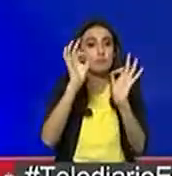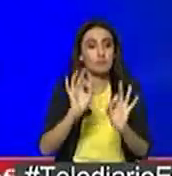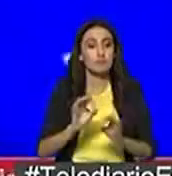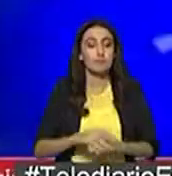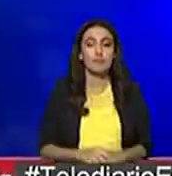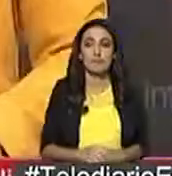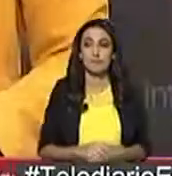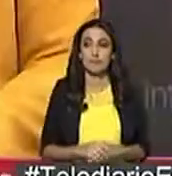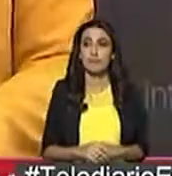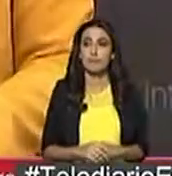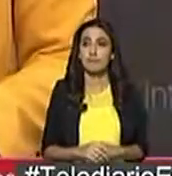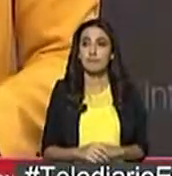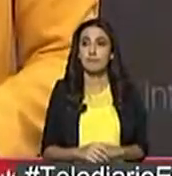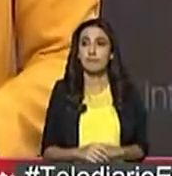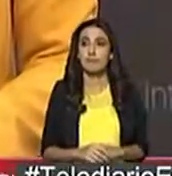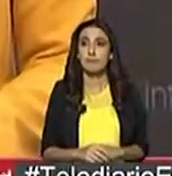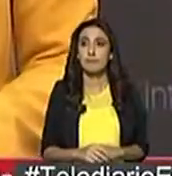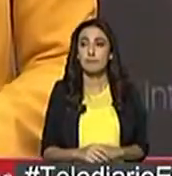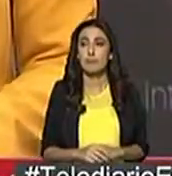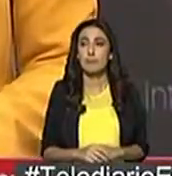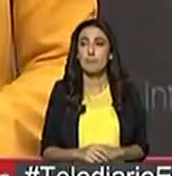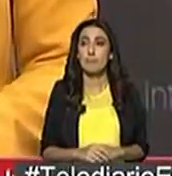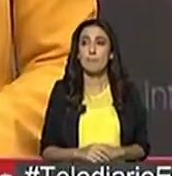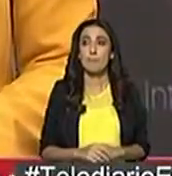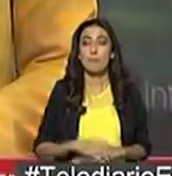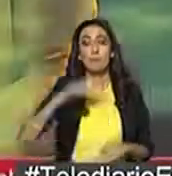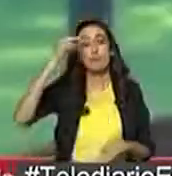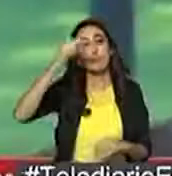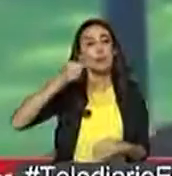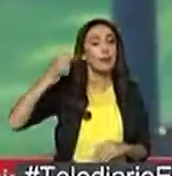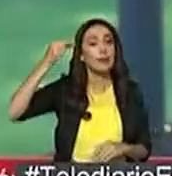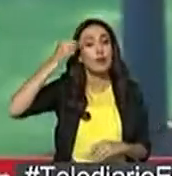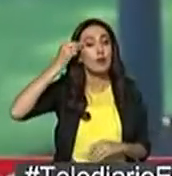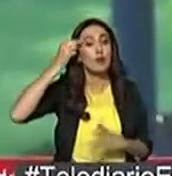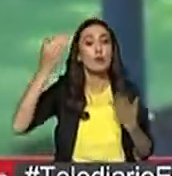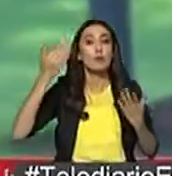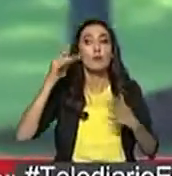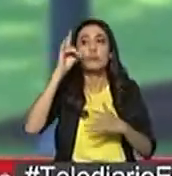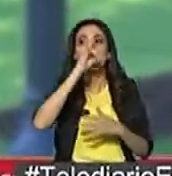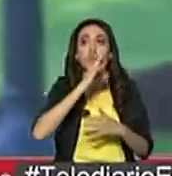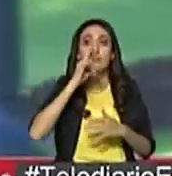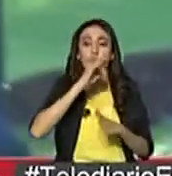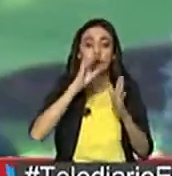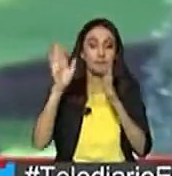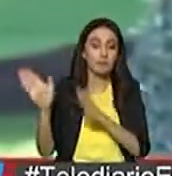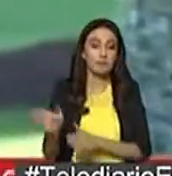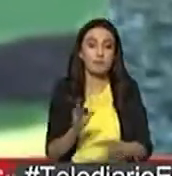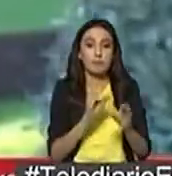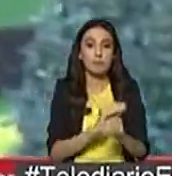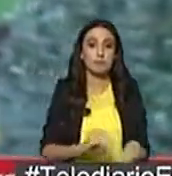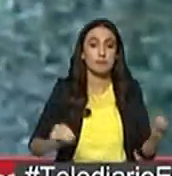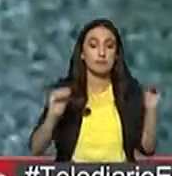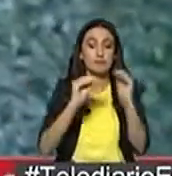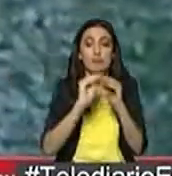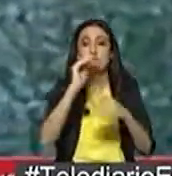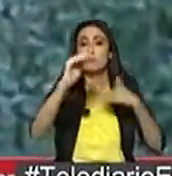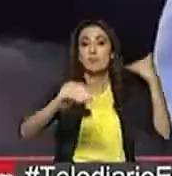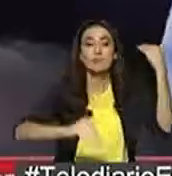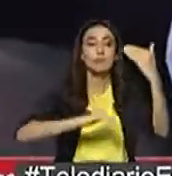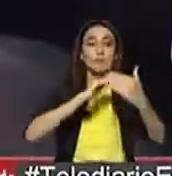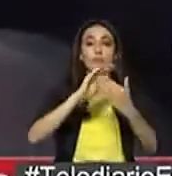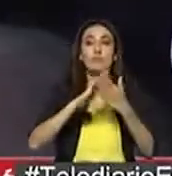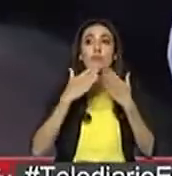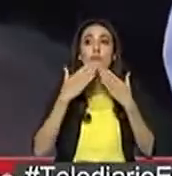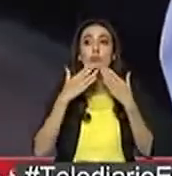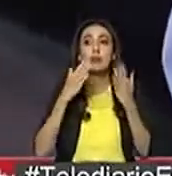Medios Públicos. El gobierno de Estados Unidos anunció este lunes la extensión del plazo que permite al